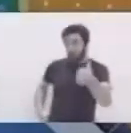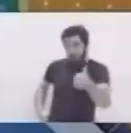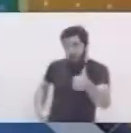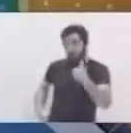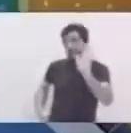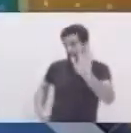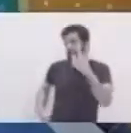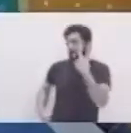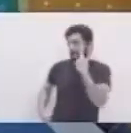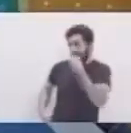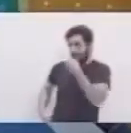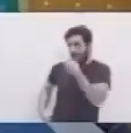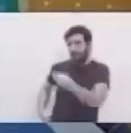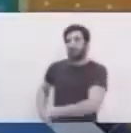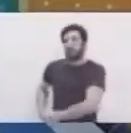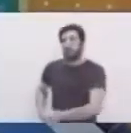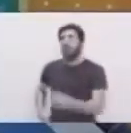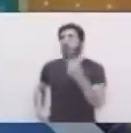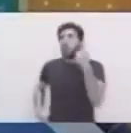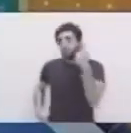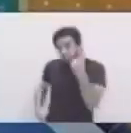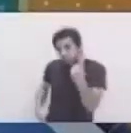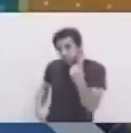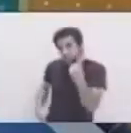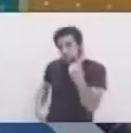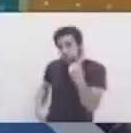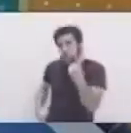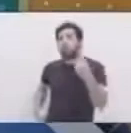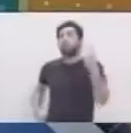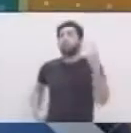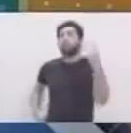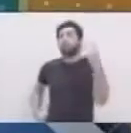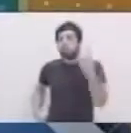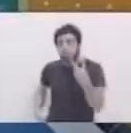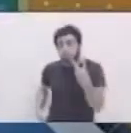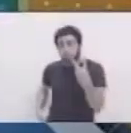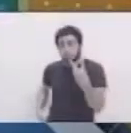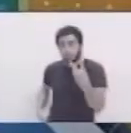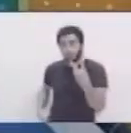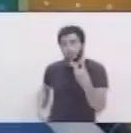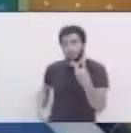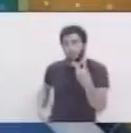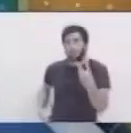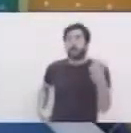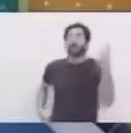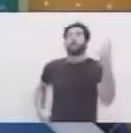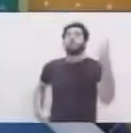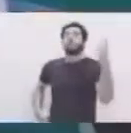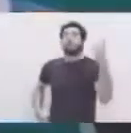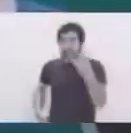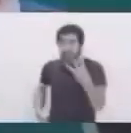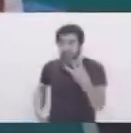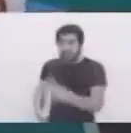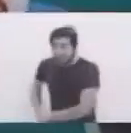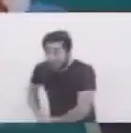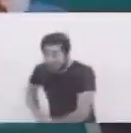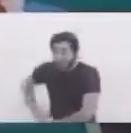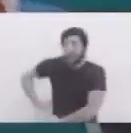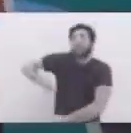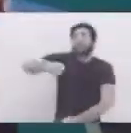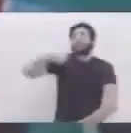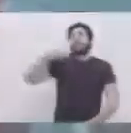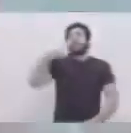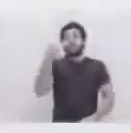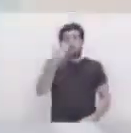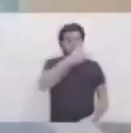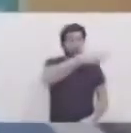Muy bien. A la una. A las... Dos. Y a las... ¡Tres! Saquemos